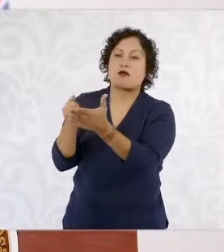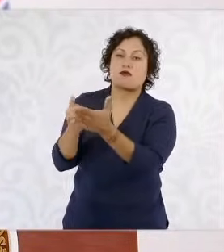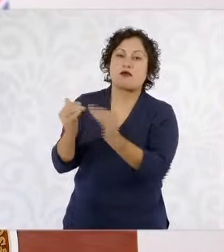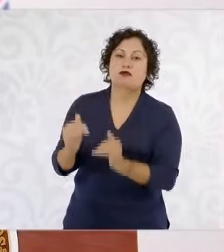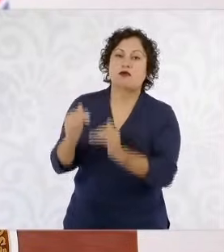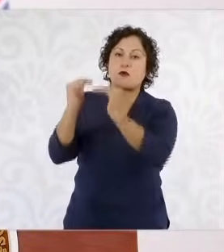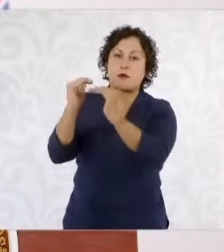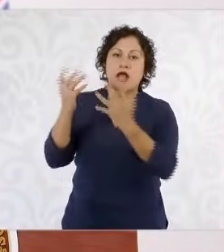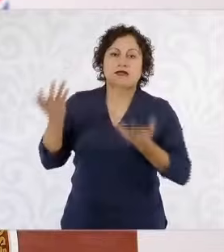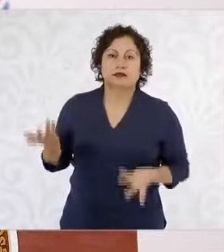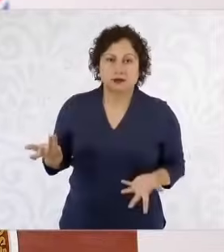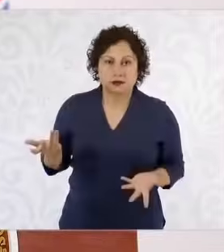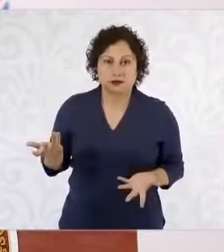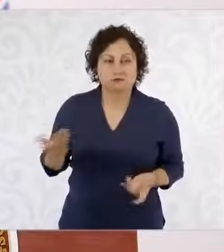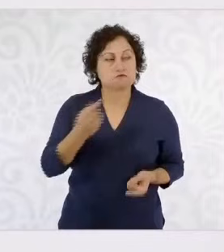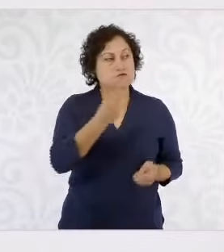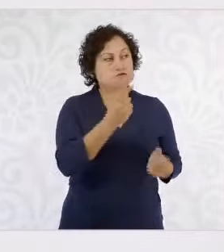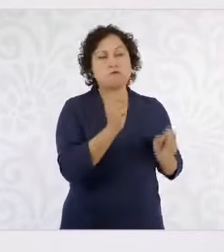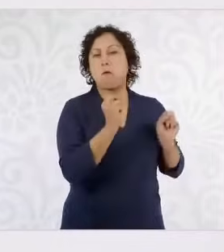O sea, México ha estado